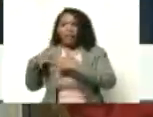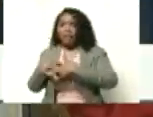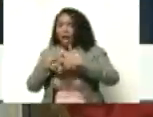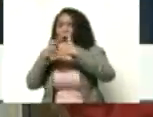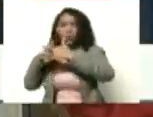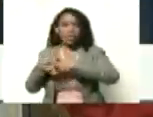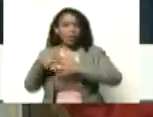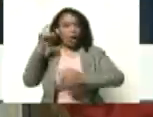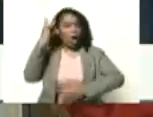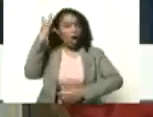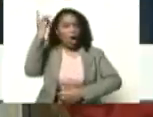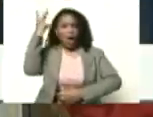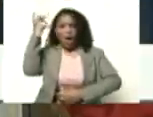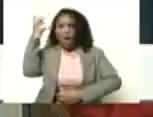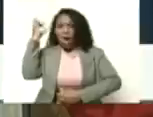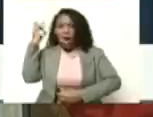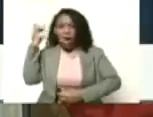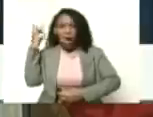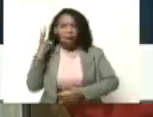américa